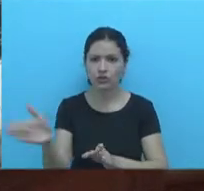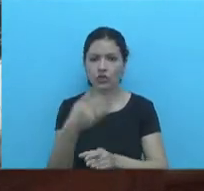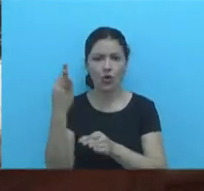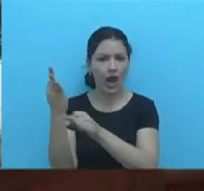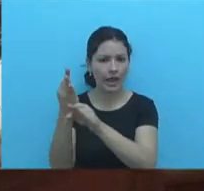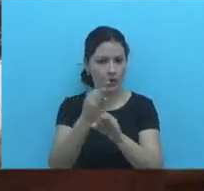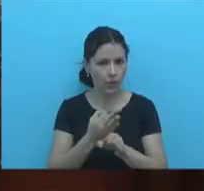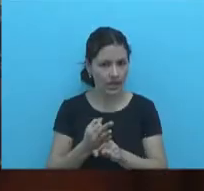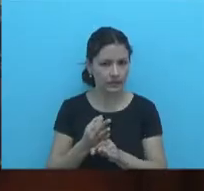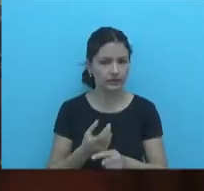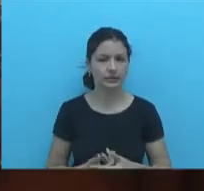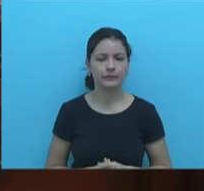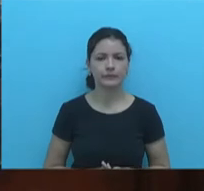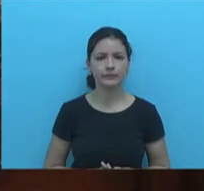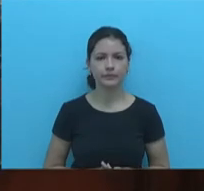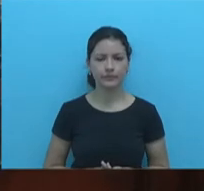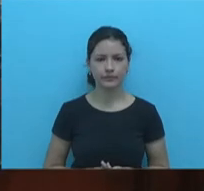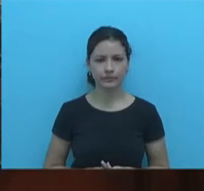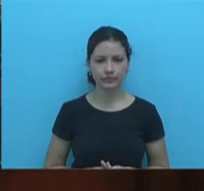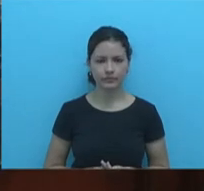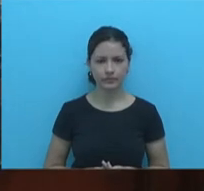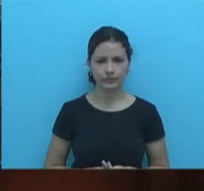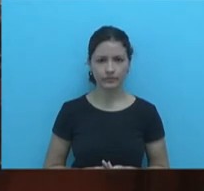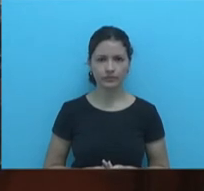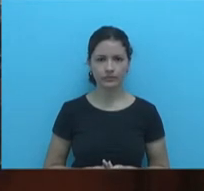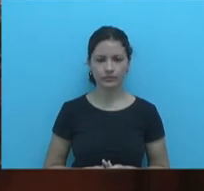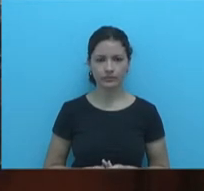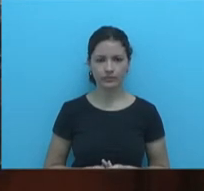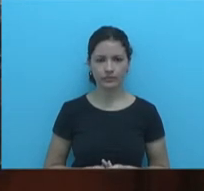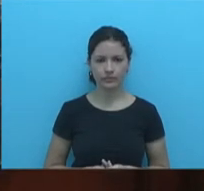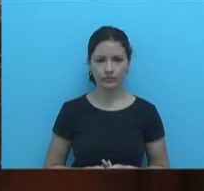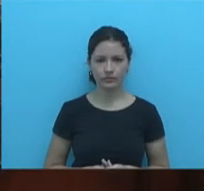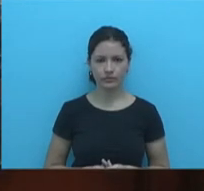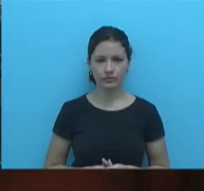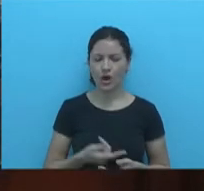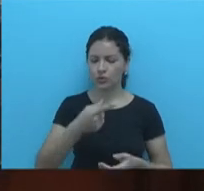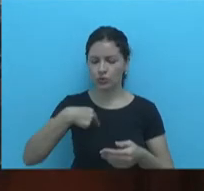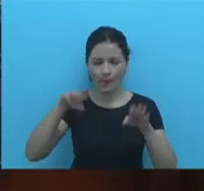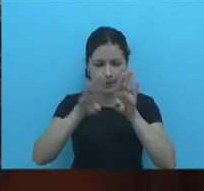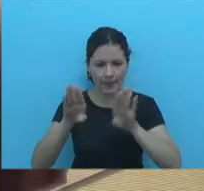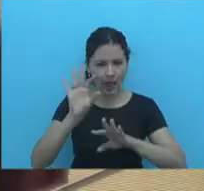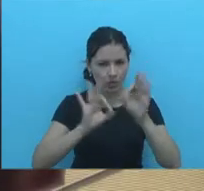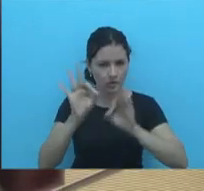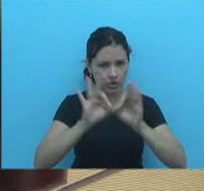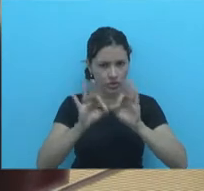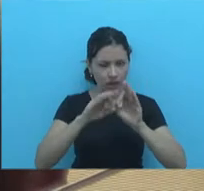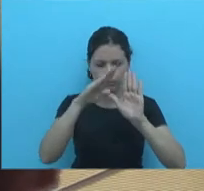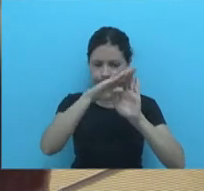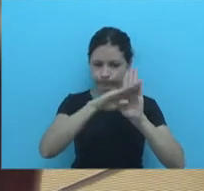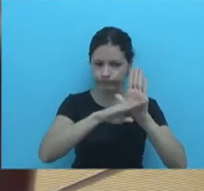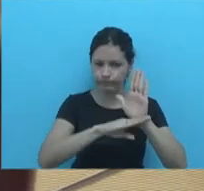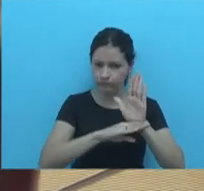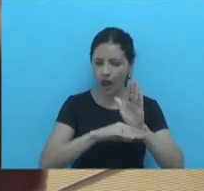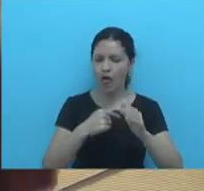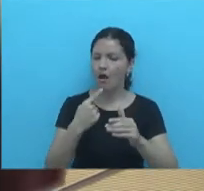Sí, tiene la palabra el diputado. Bueno, nosotros cuando estuvimos haciendo el proyecto fuimos a